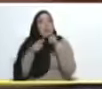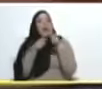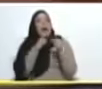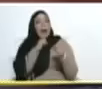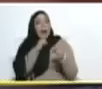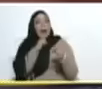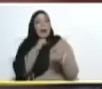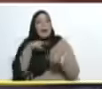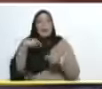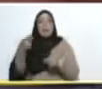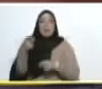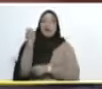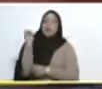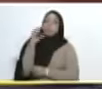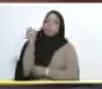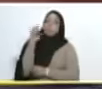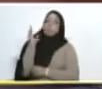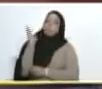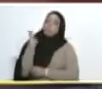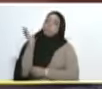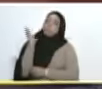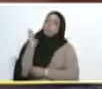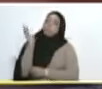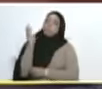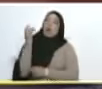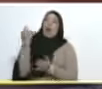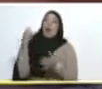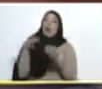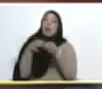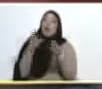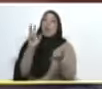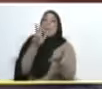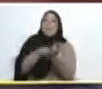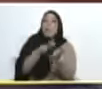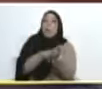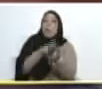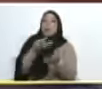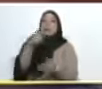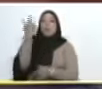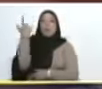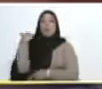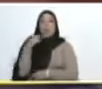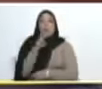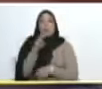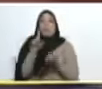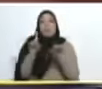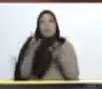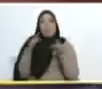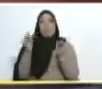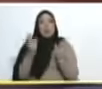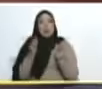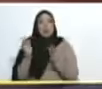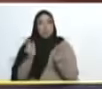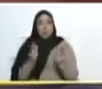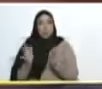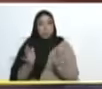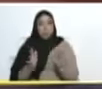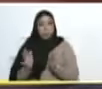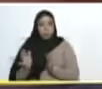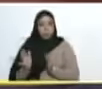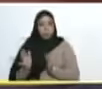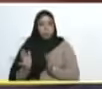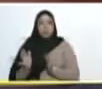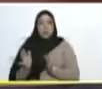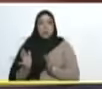en una sesión plenaria el pasado día 21 de marzo. Luego